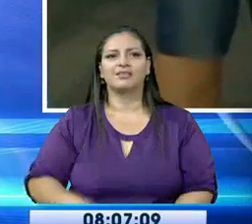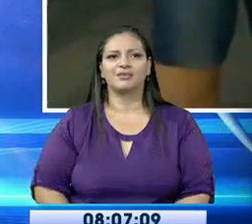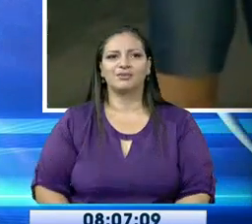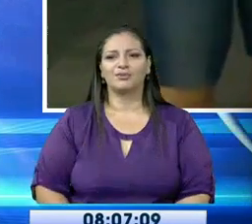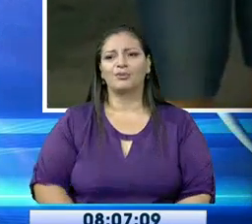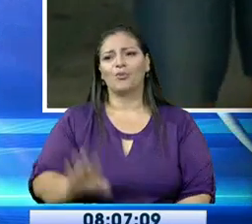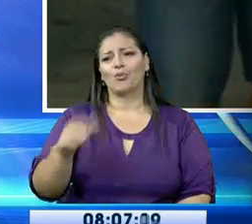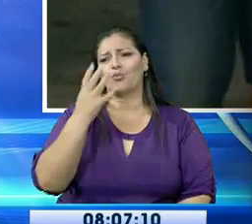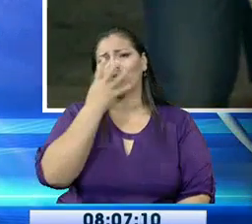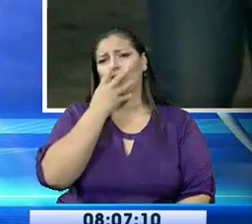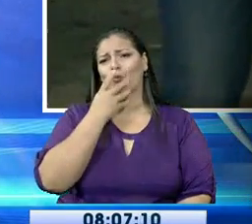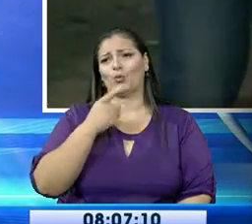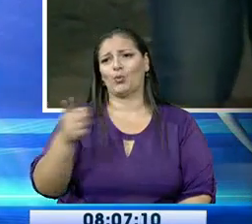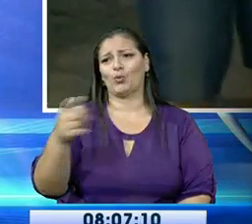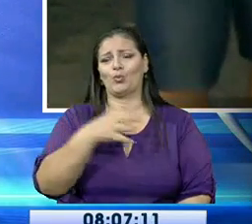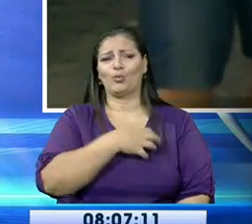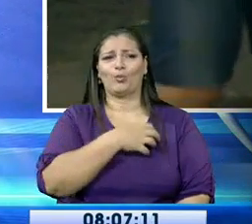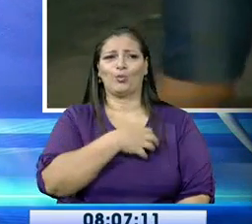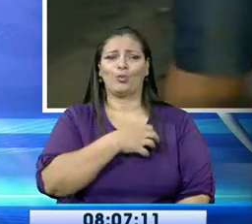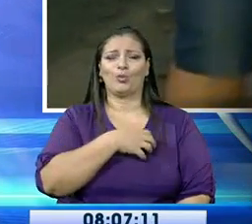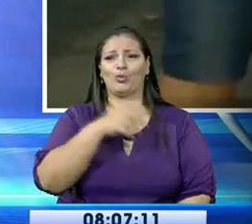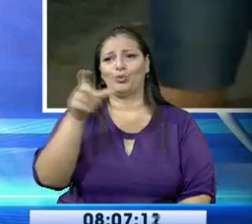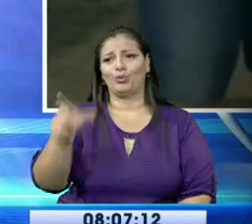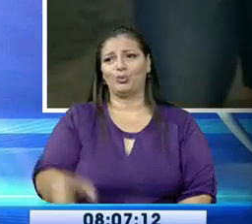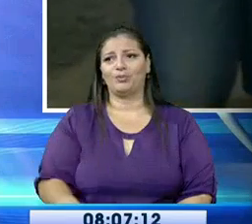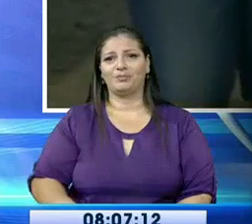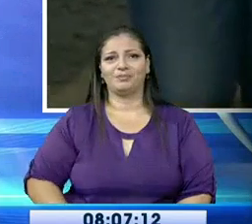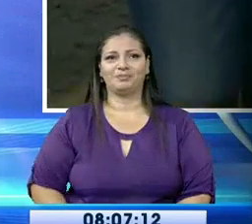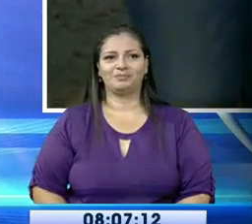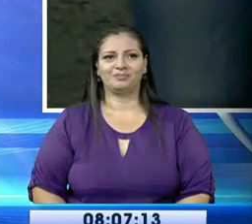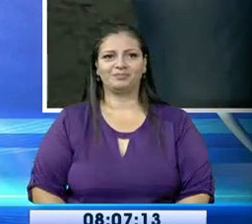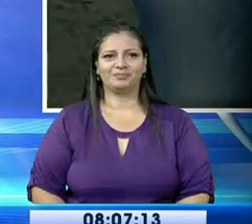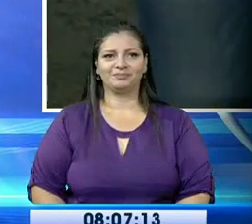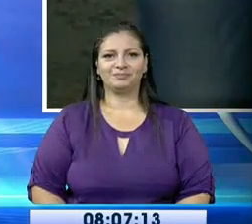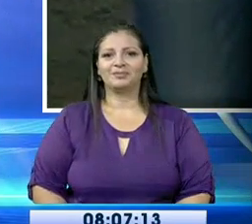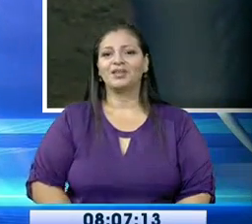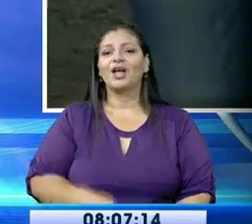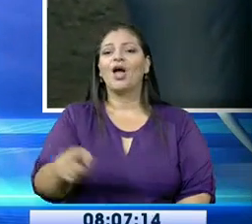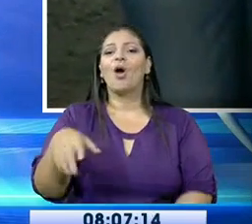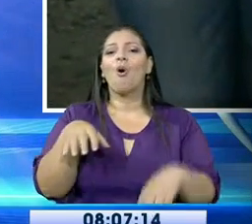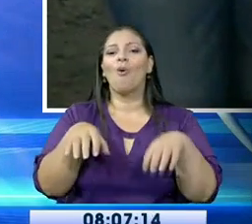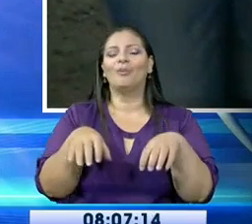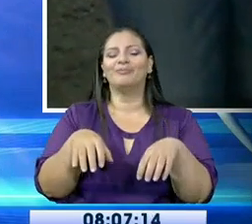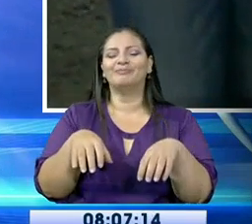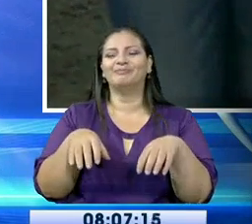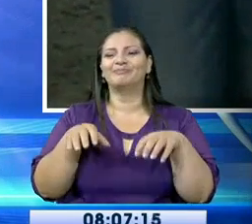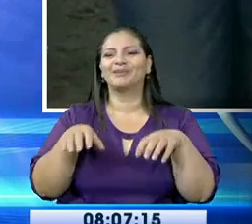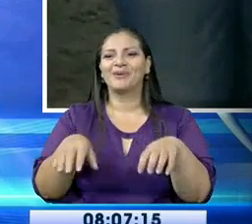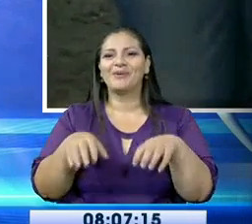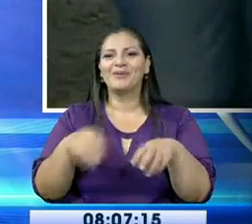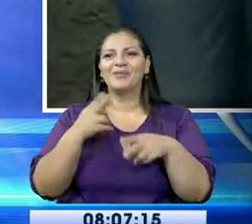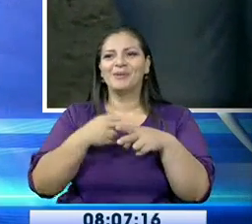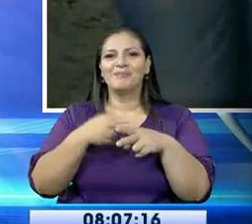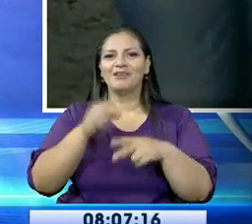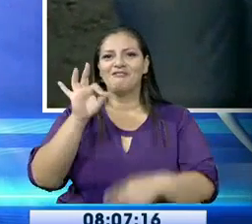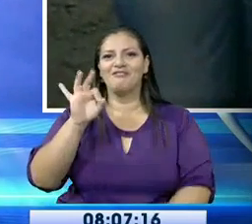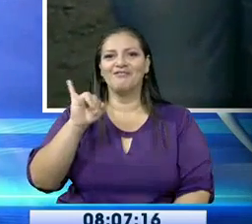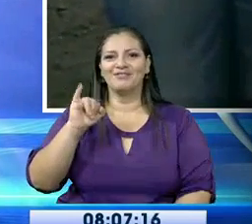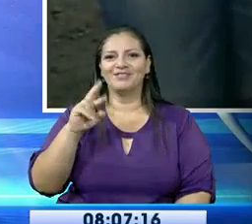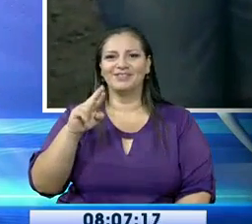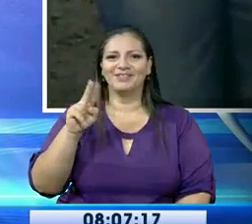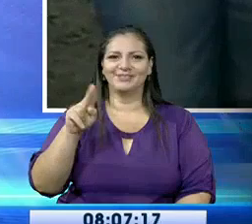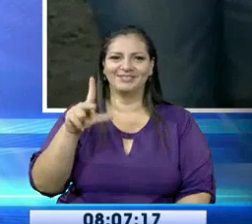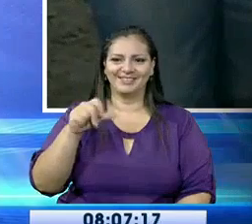Mire, barcelonista. Está barcelonista. Saluda al perrito. Por acá tenemos a Firulay, que anda por ahí. Firulay se llama